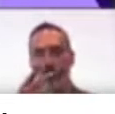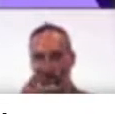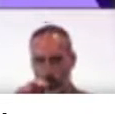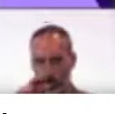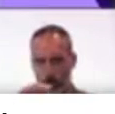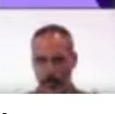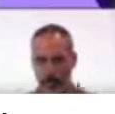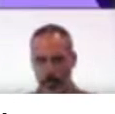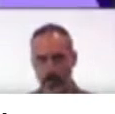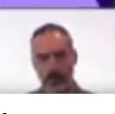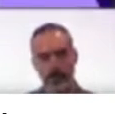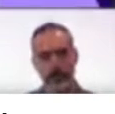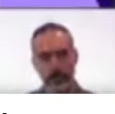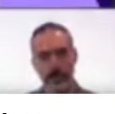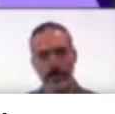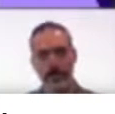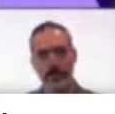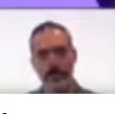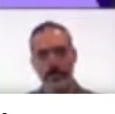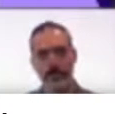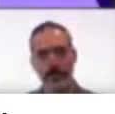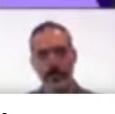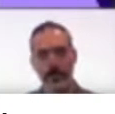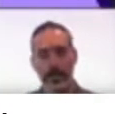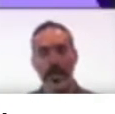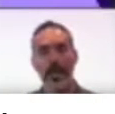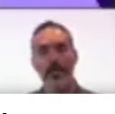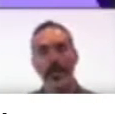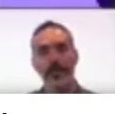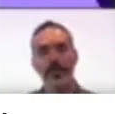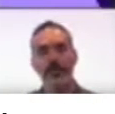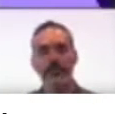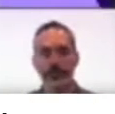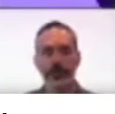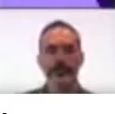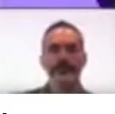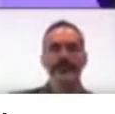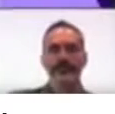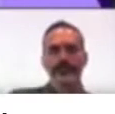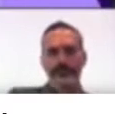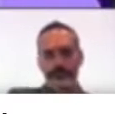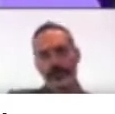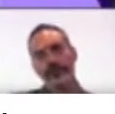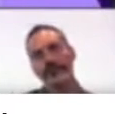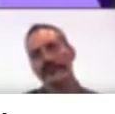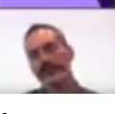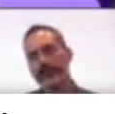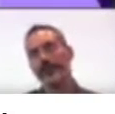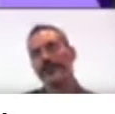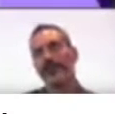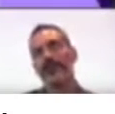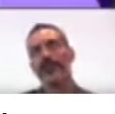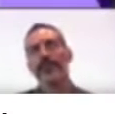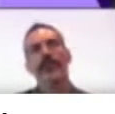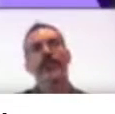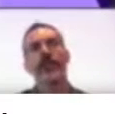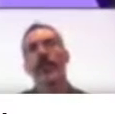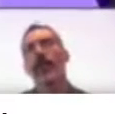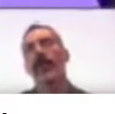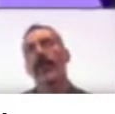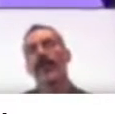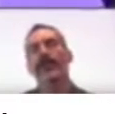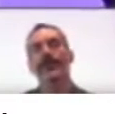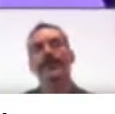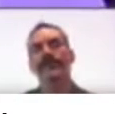a 110 millones de pesos el programa de bacheo. Esto para atender este problema que tanto afecta a Puebla. Y